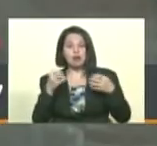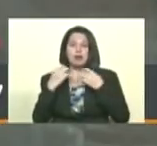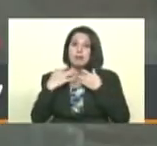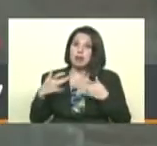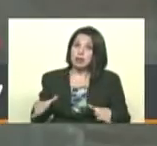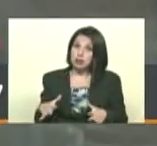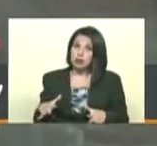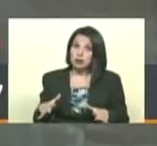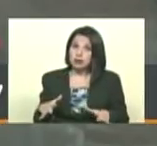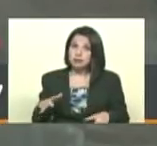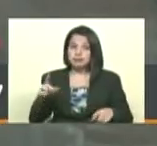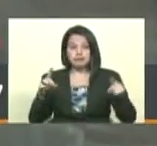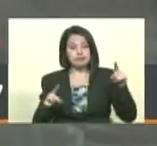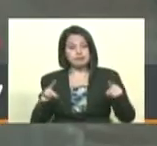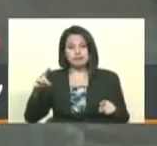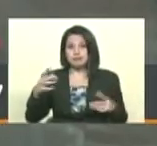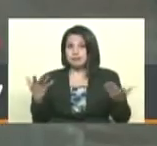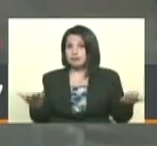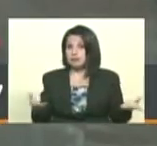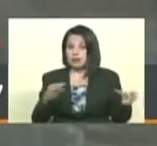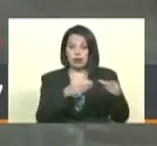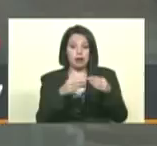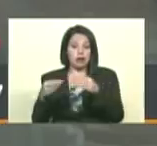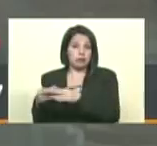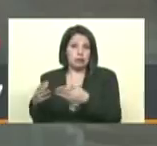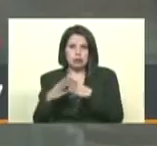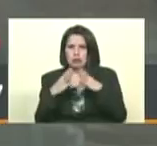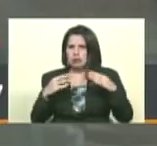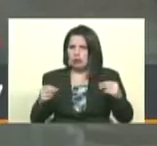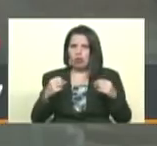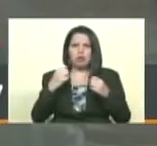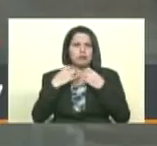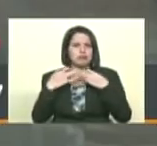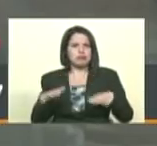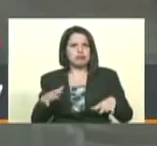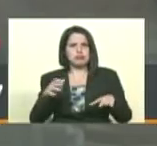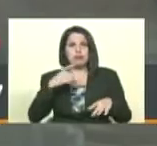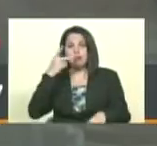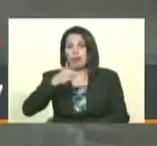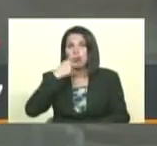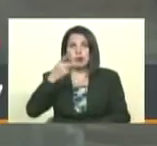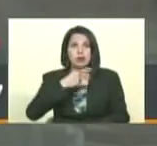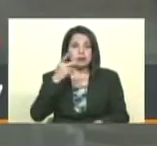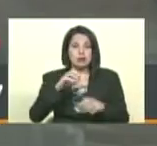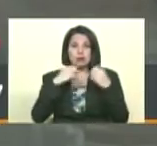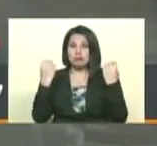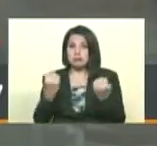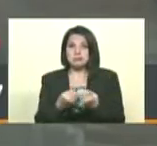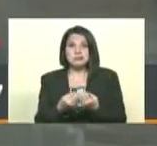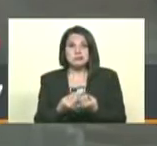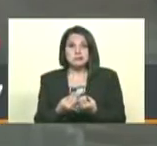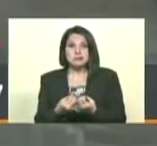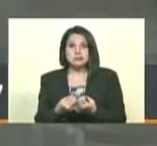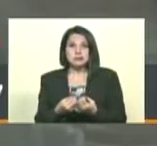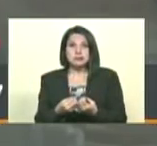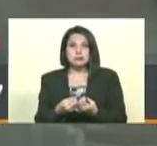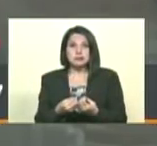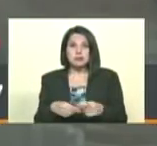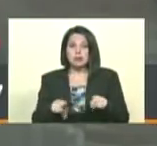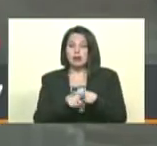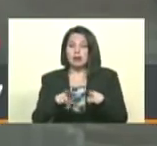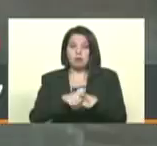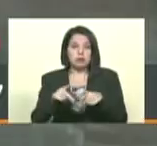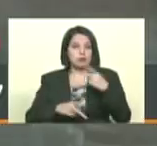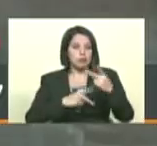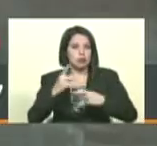perdedores, y de todos los sectores con fines políticos ha habido también con esos procesos